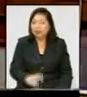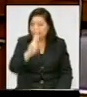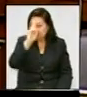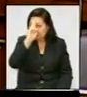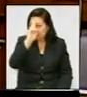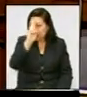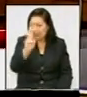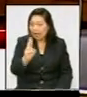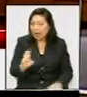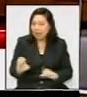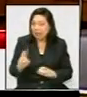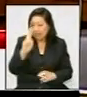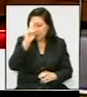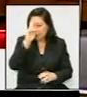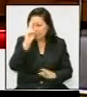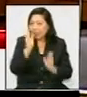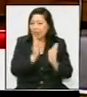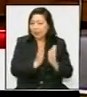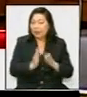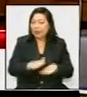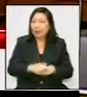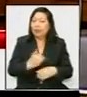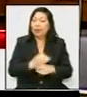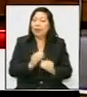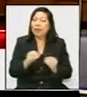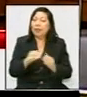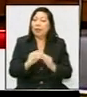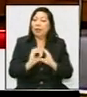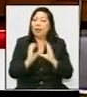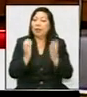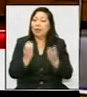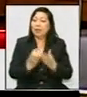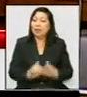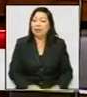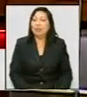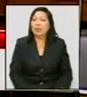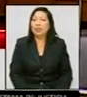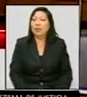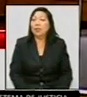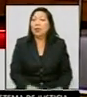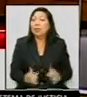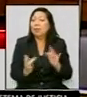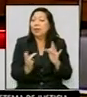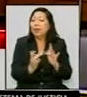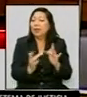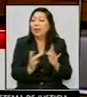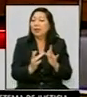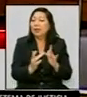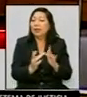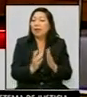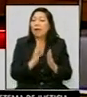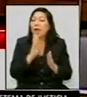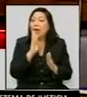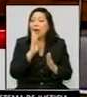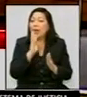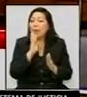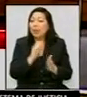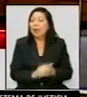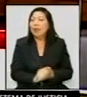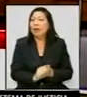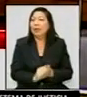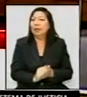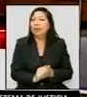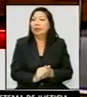respetar y hacer respetar la organización y funcionamiento del Congreso como entidad dialogante